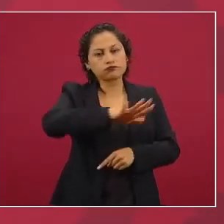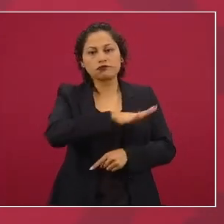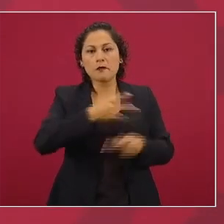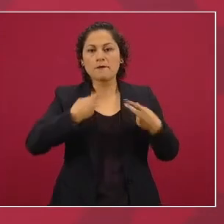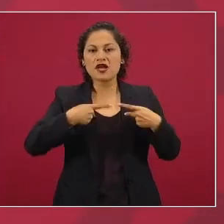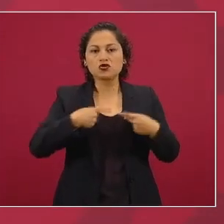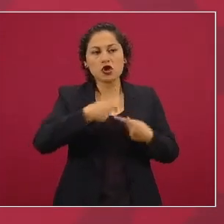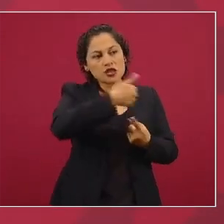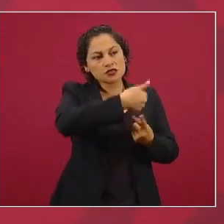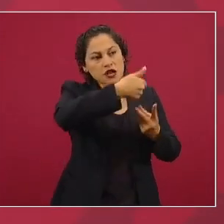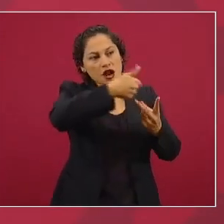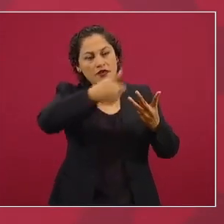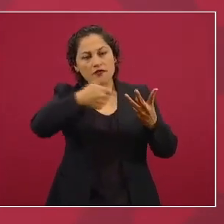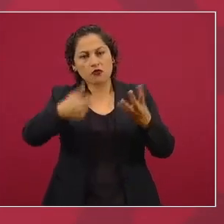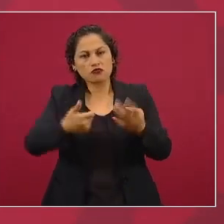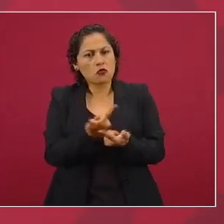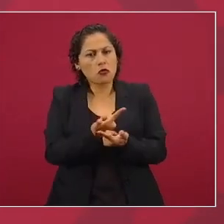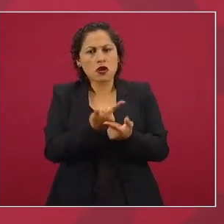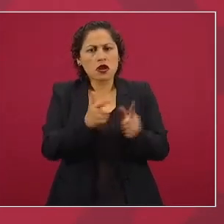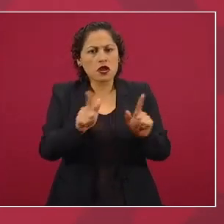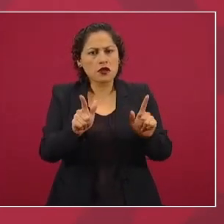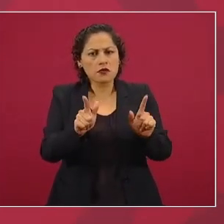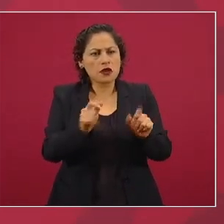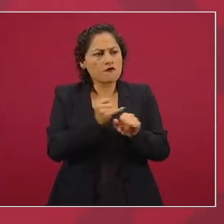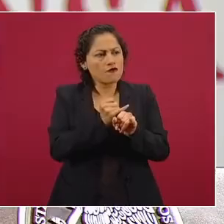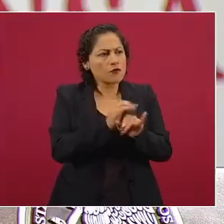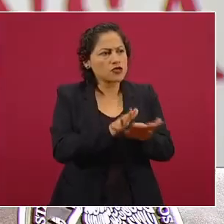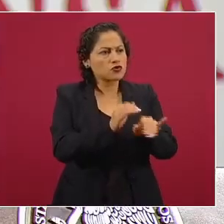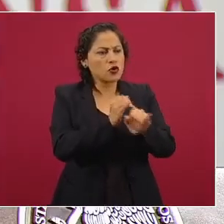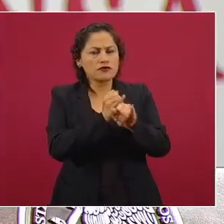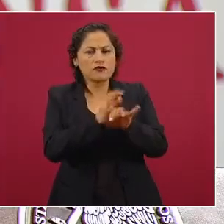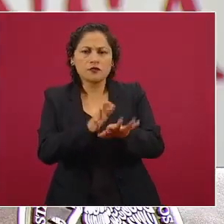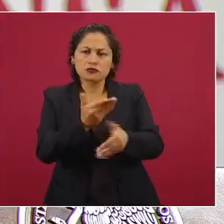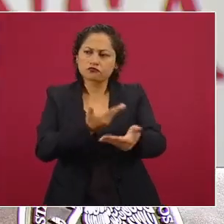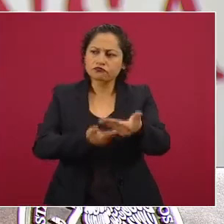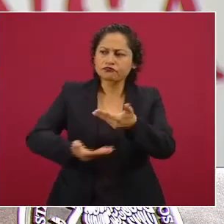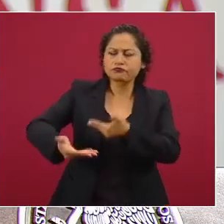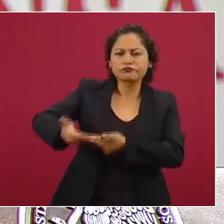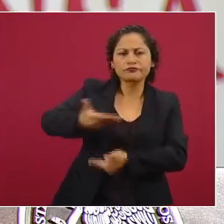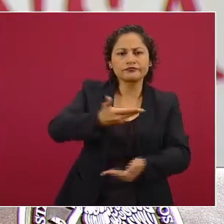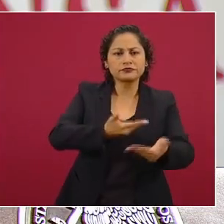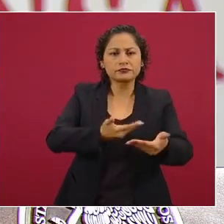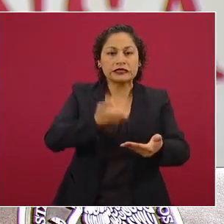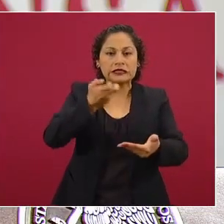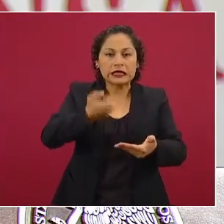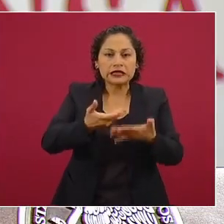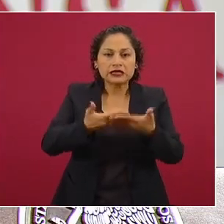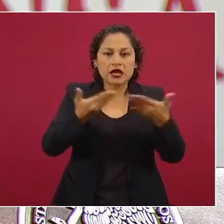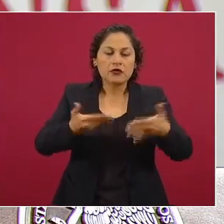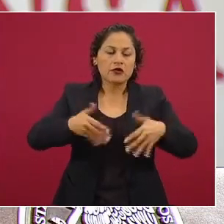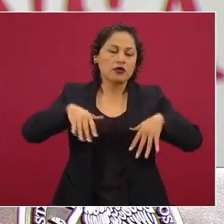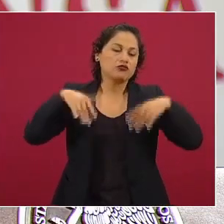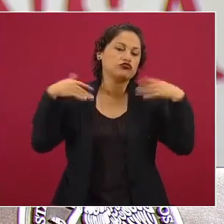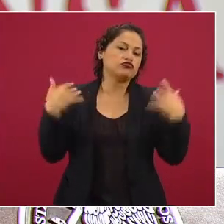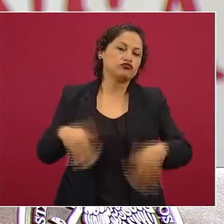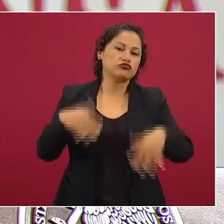Ese fue el cambio más importante.